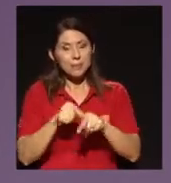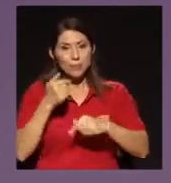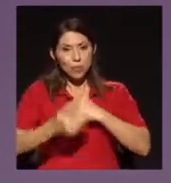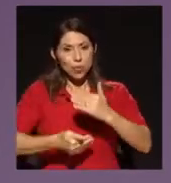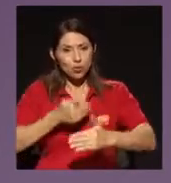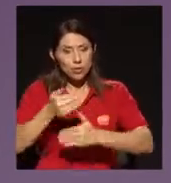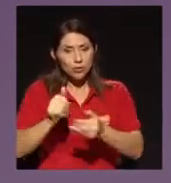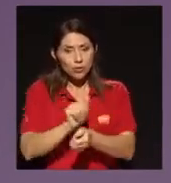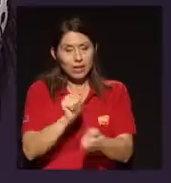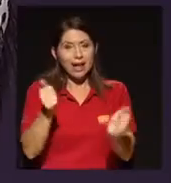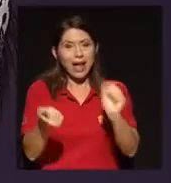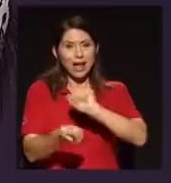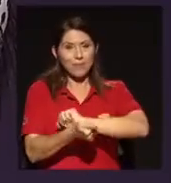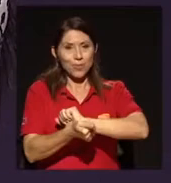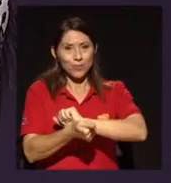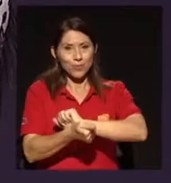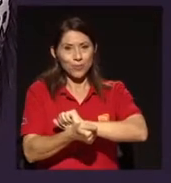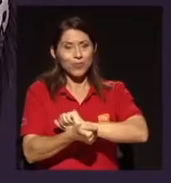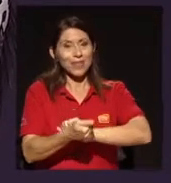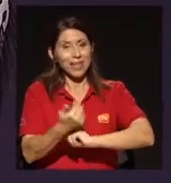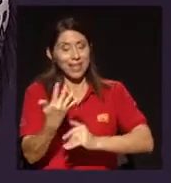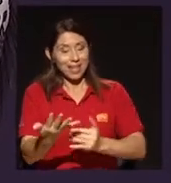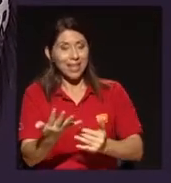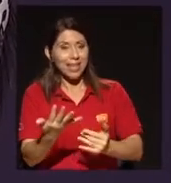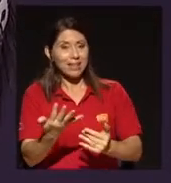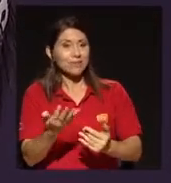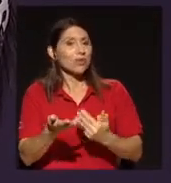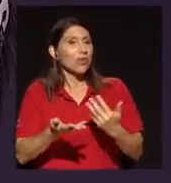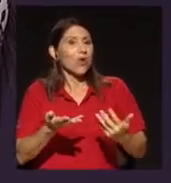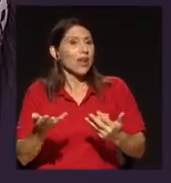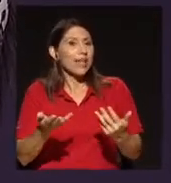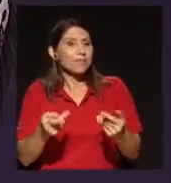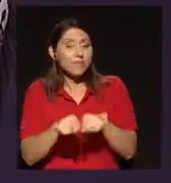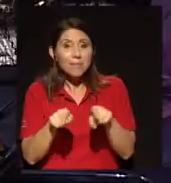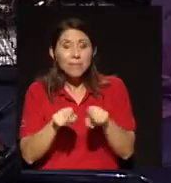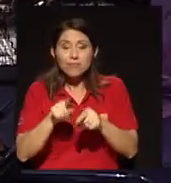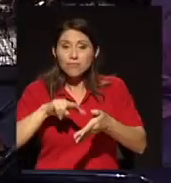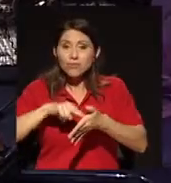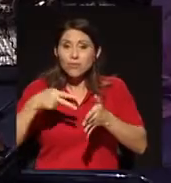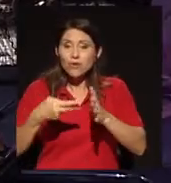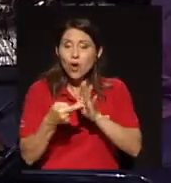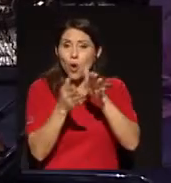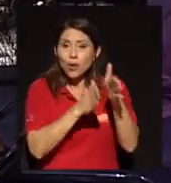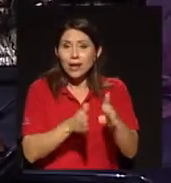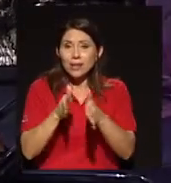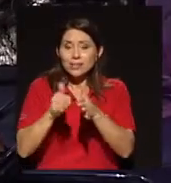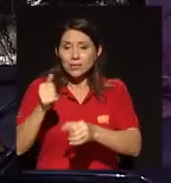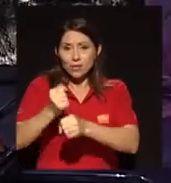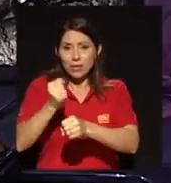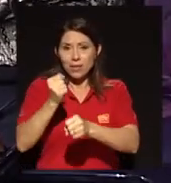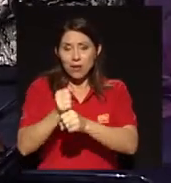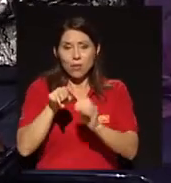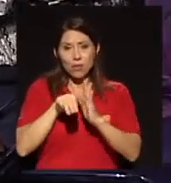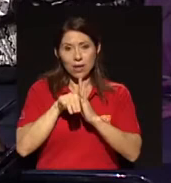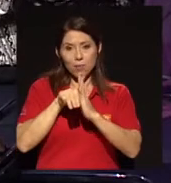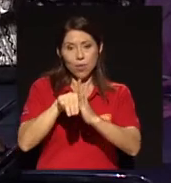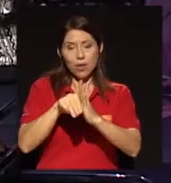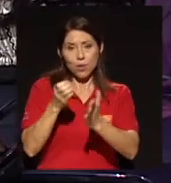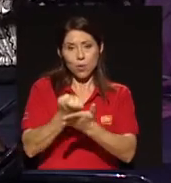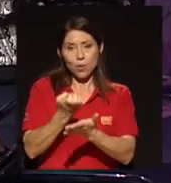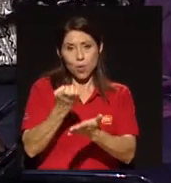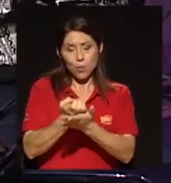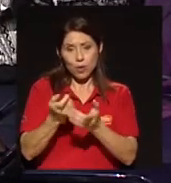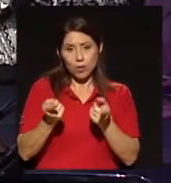cambio que yo les decía ahora en términos de lo que es incluso la organización, uh-huh, del trabajo y el modelo económico que se